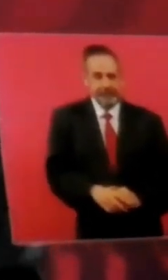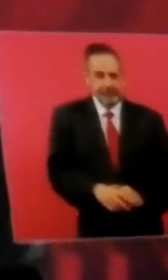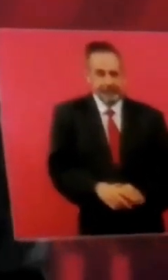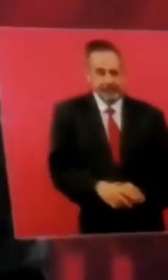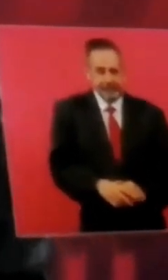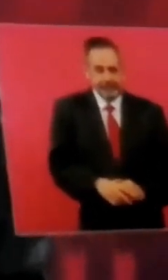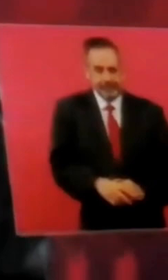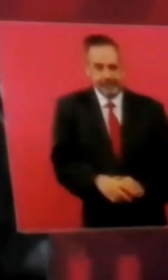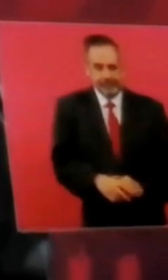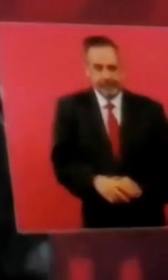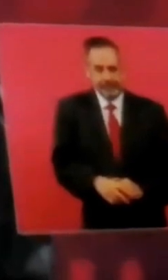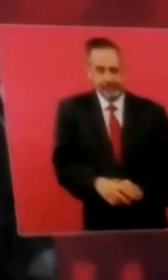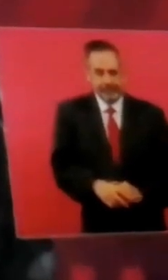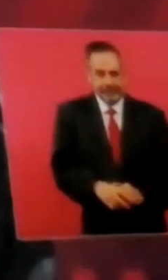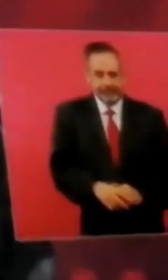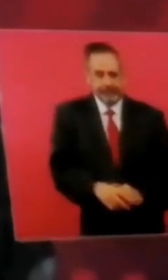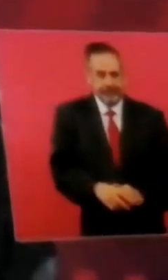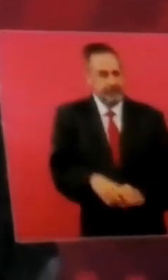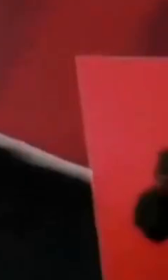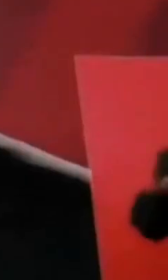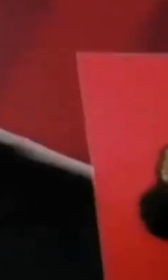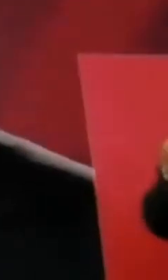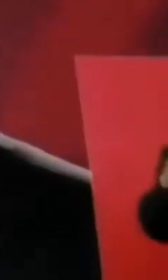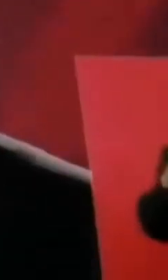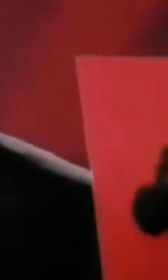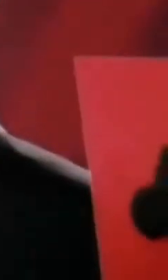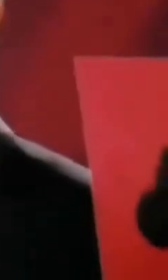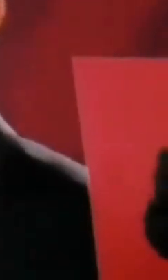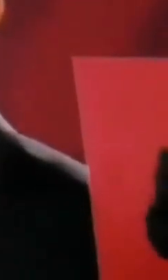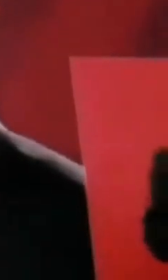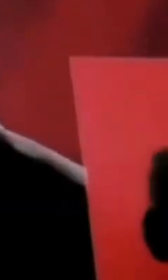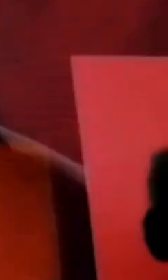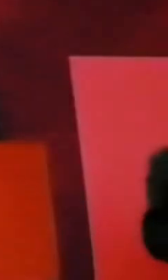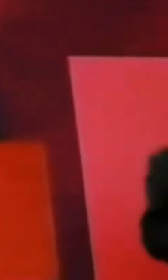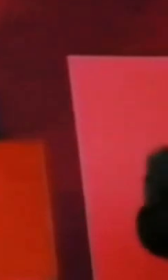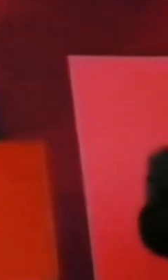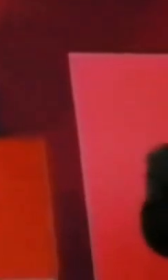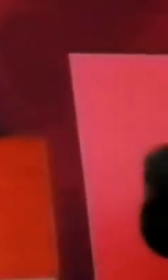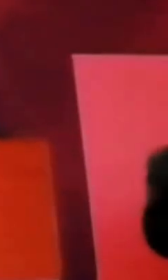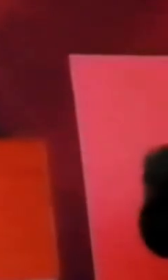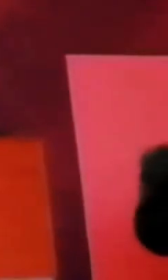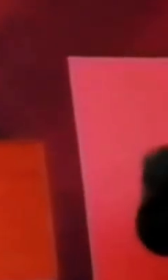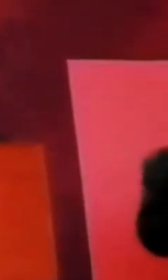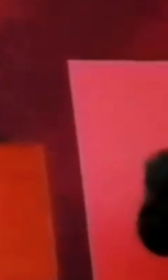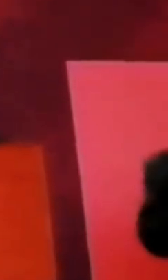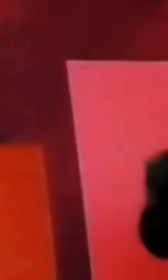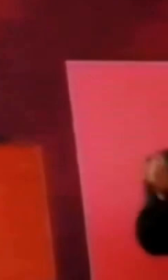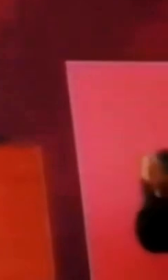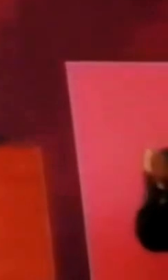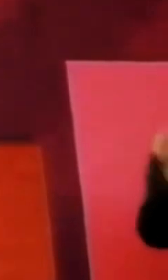a que se manifiesten una faramaya.